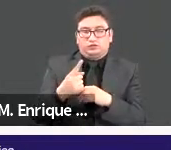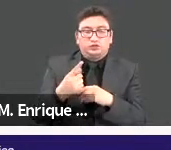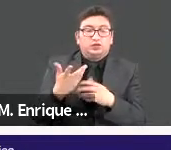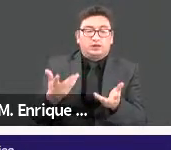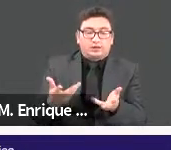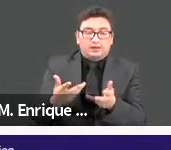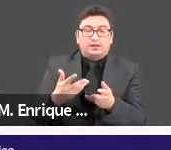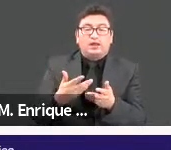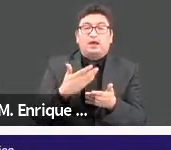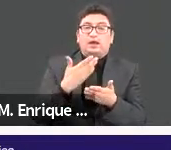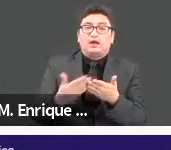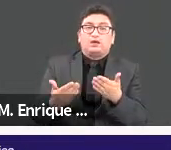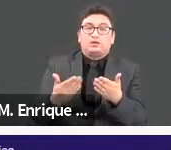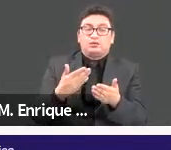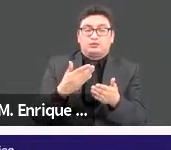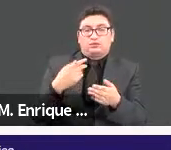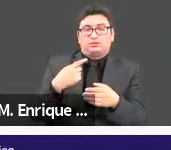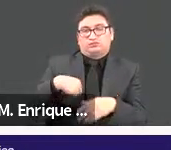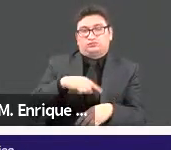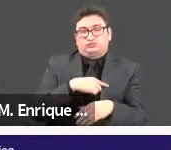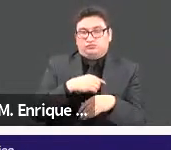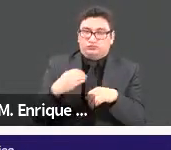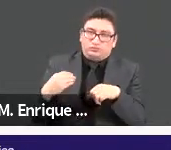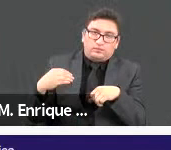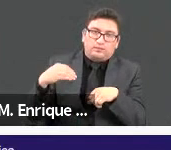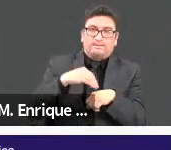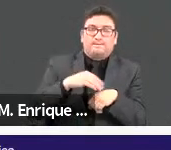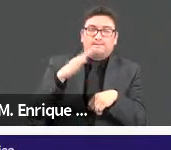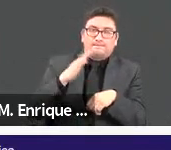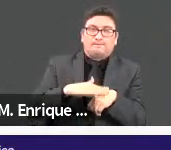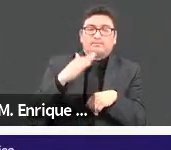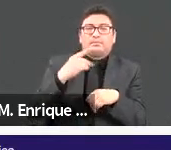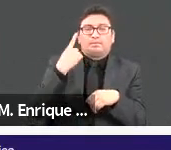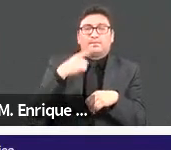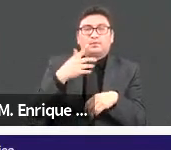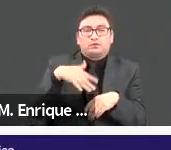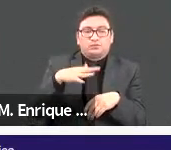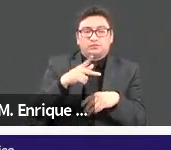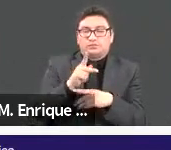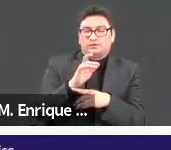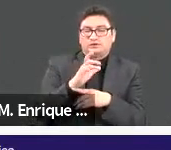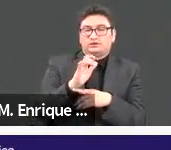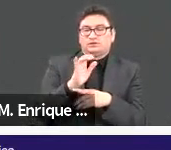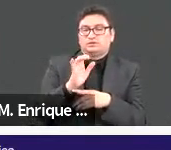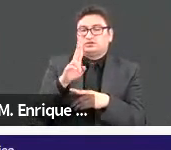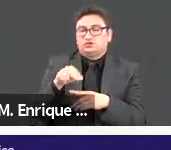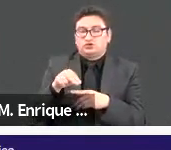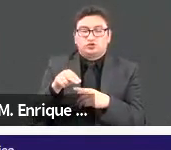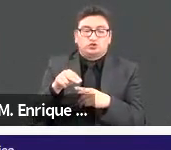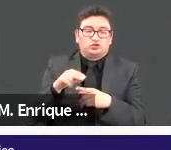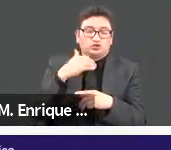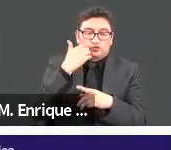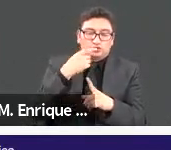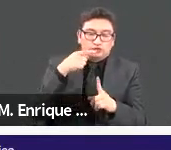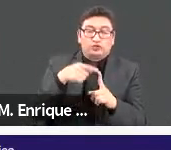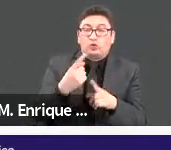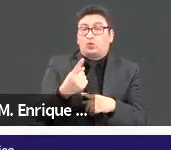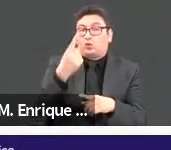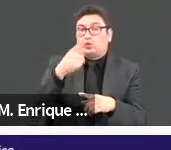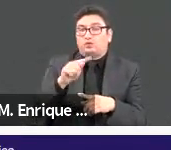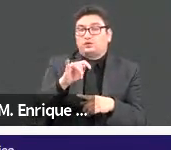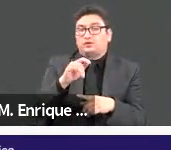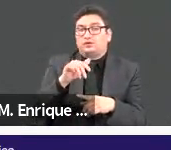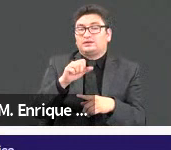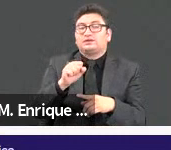necesitamos agregar otros elementos. De prescripción yo quiero específicamente una tesis que